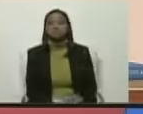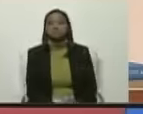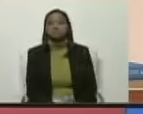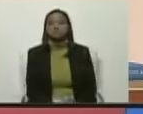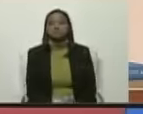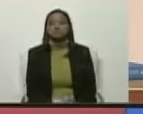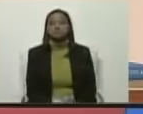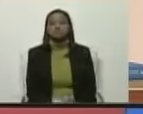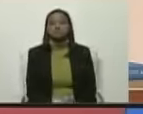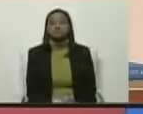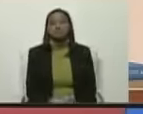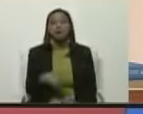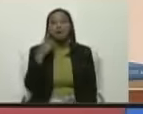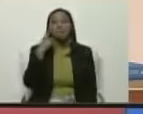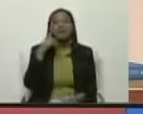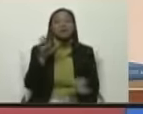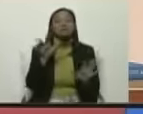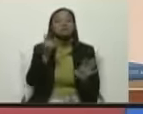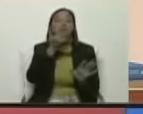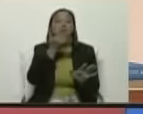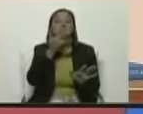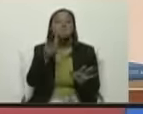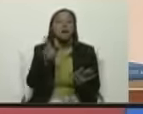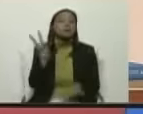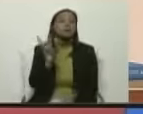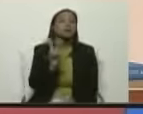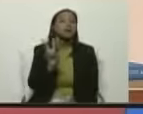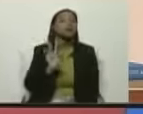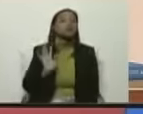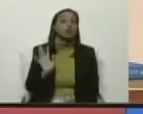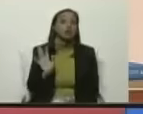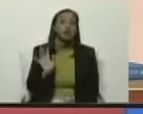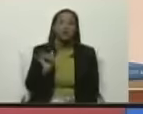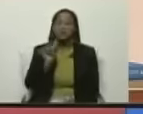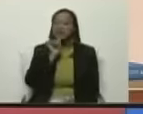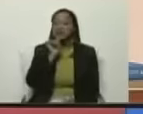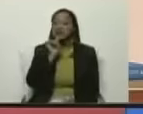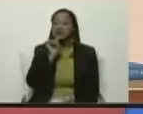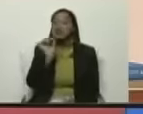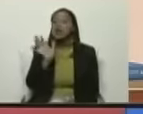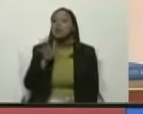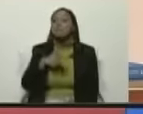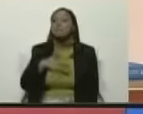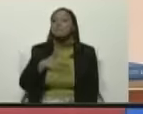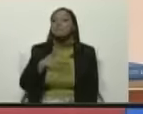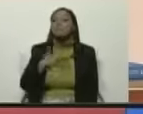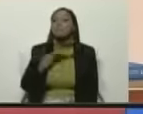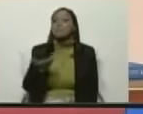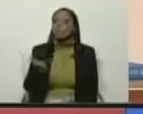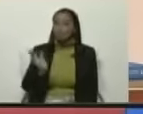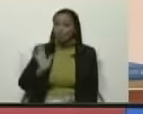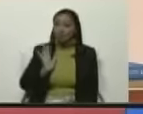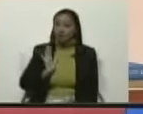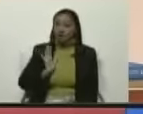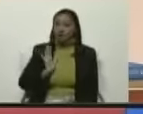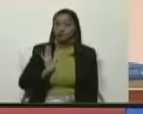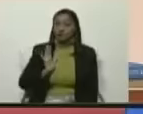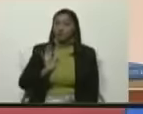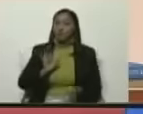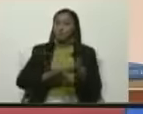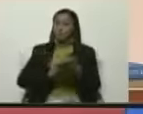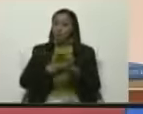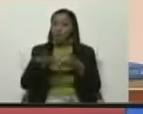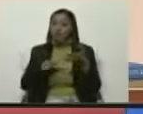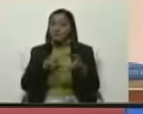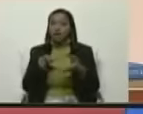Para ver qué ocurre en Venezuela y ver qué pueden levantar ellos como un hecho de violencia. Y lo tratan